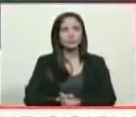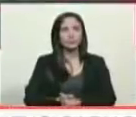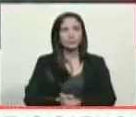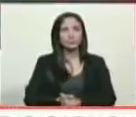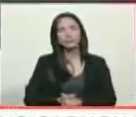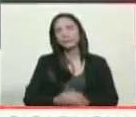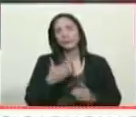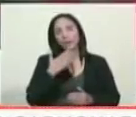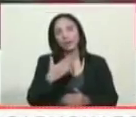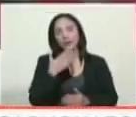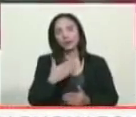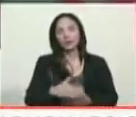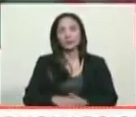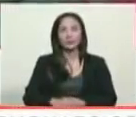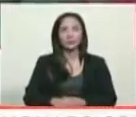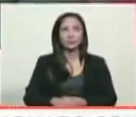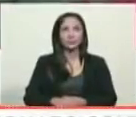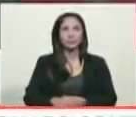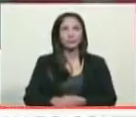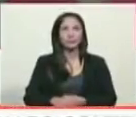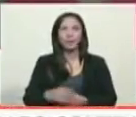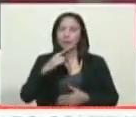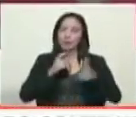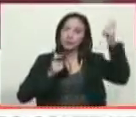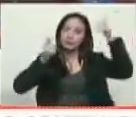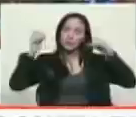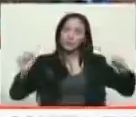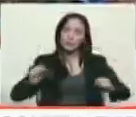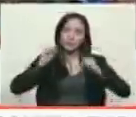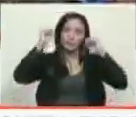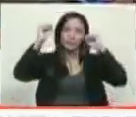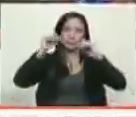Gracias, mi capitán. ¡Chávez vive!